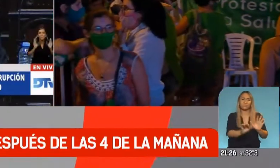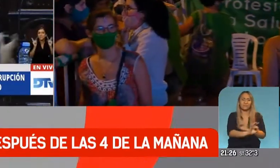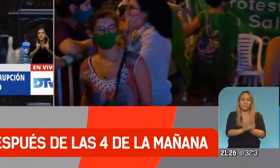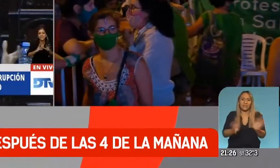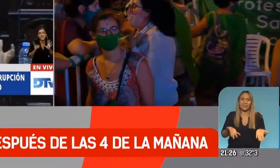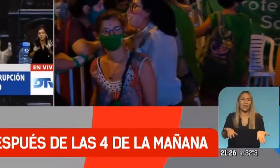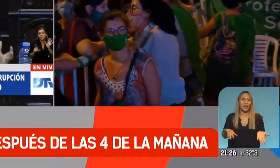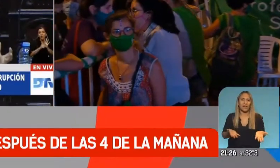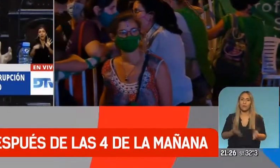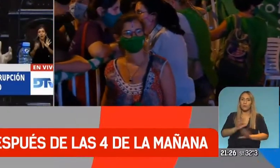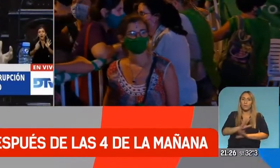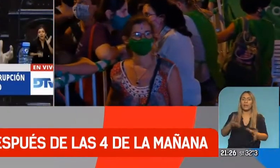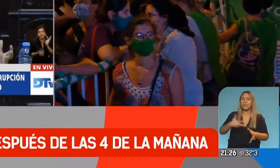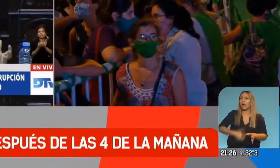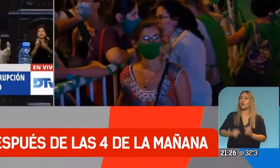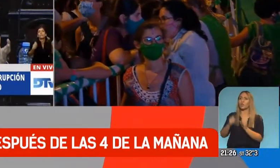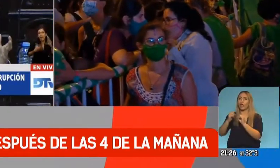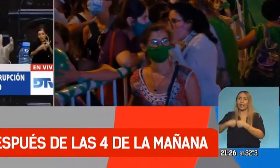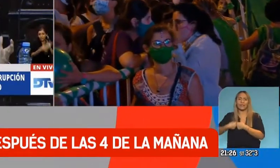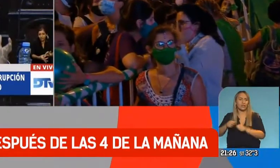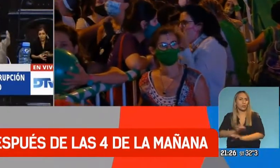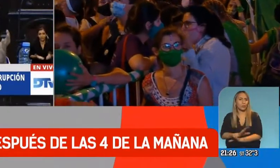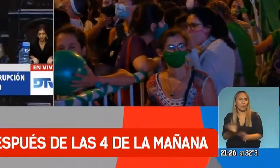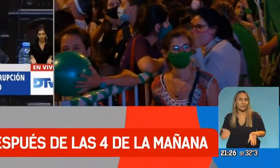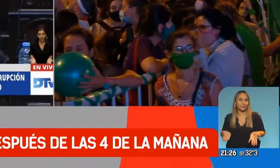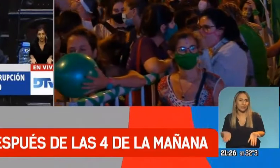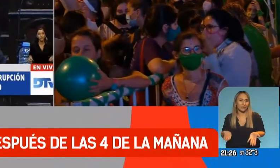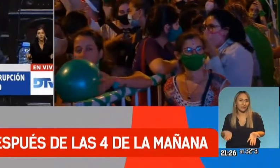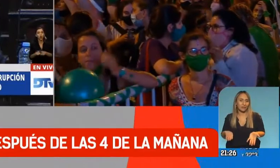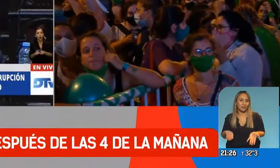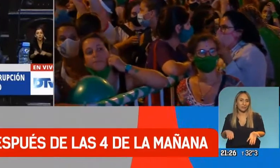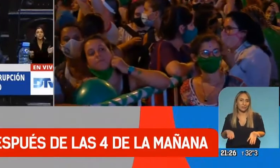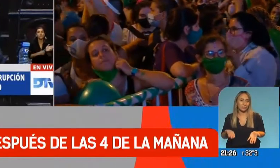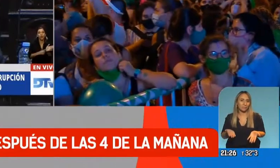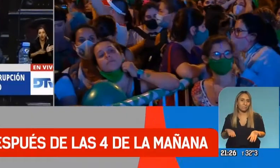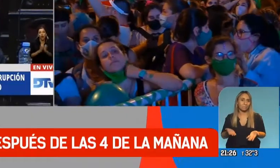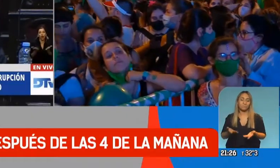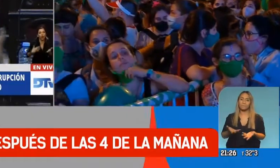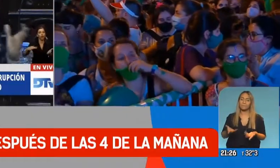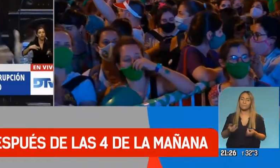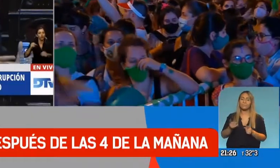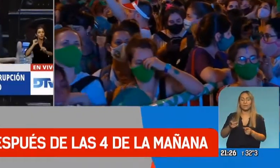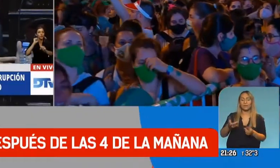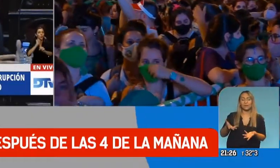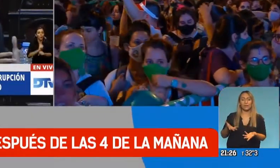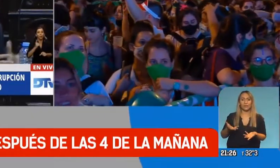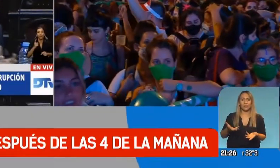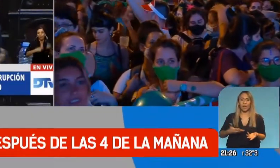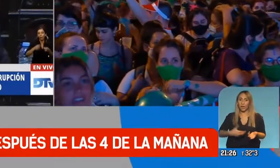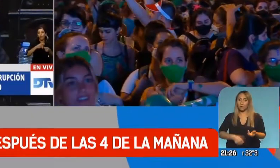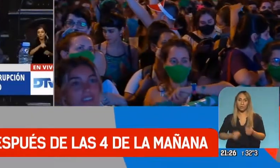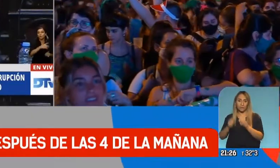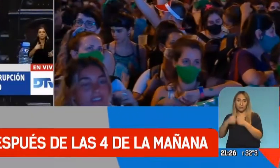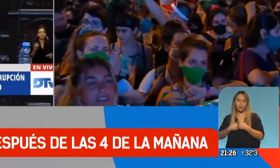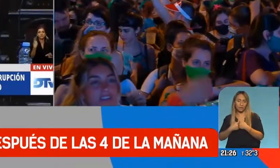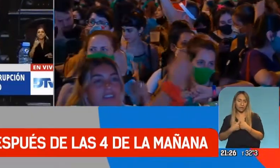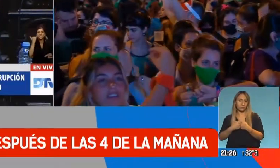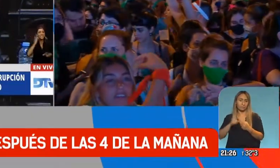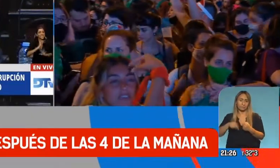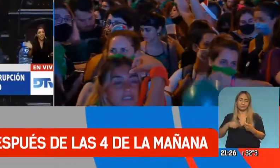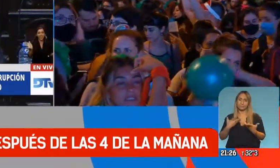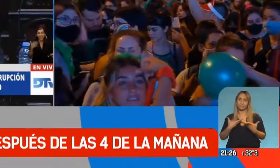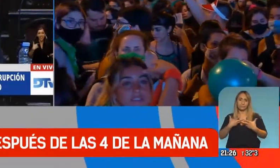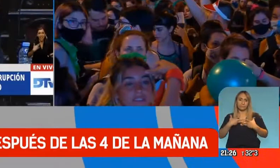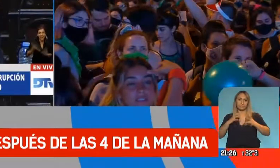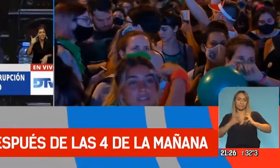el aborto clandestino genera situaciones por un lado de terribles consecuencias en el cuerpo en la